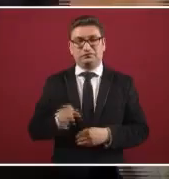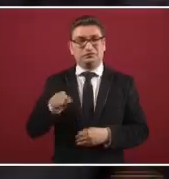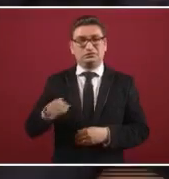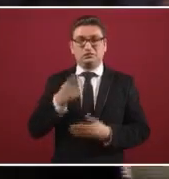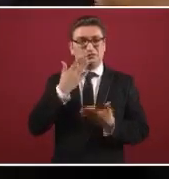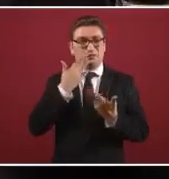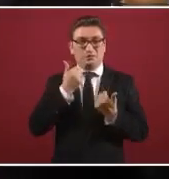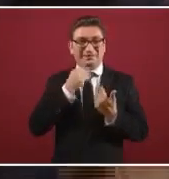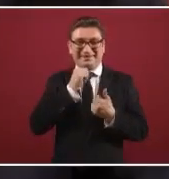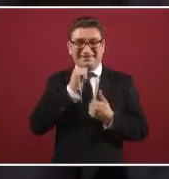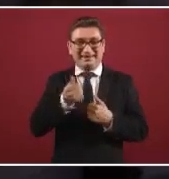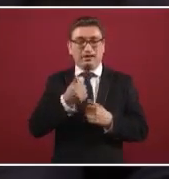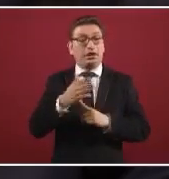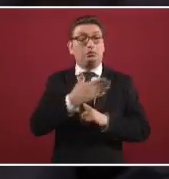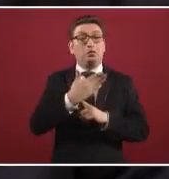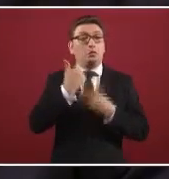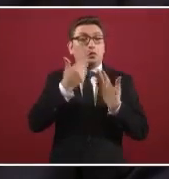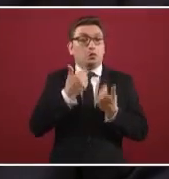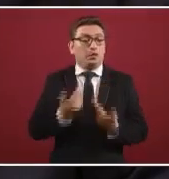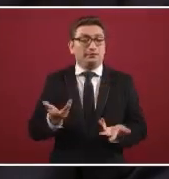ni siquiera la ambulancia,